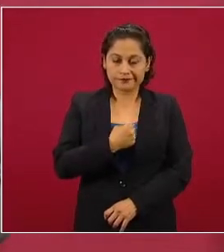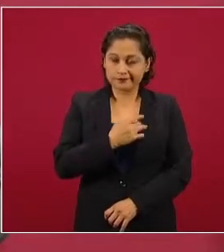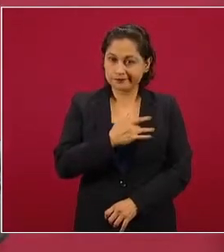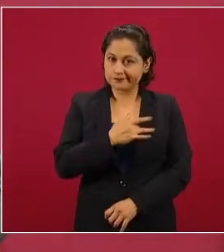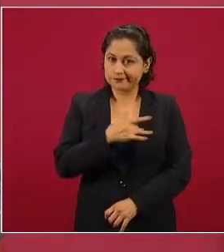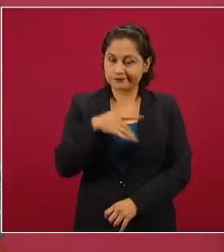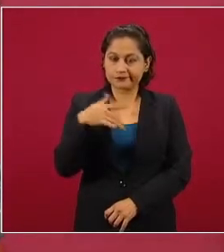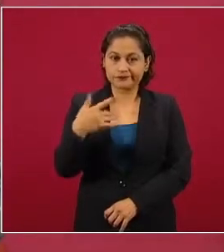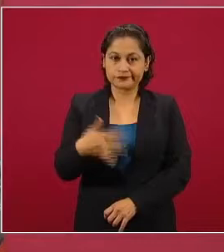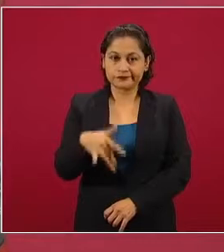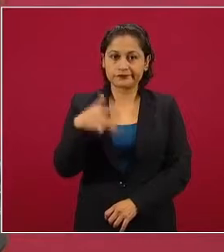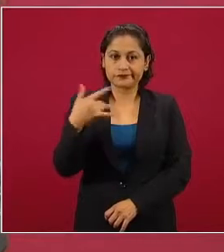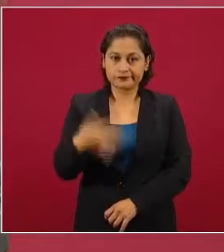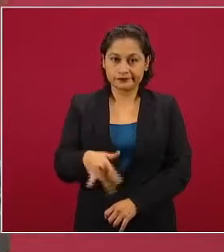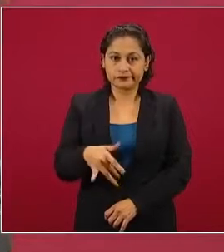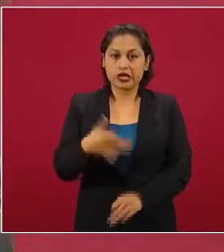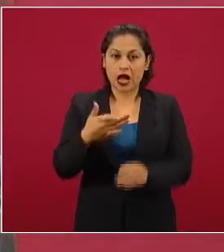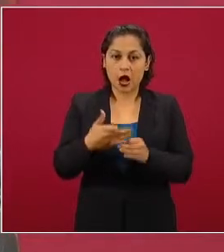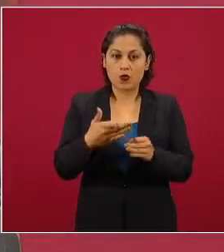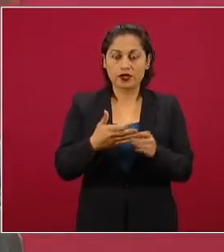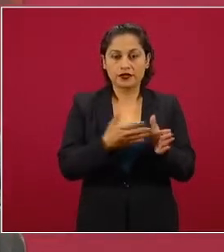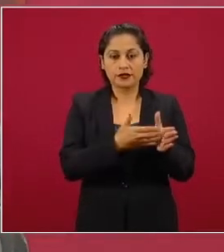nos está dejando esta pandemia,